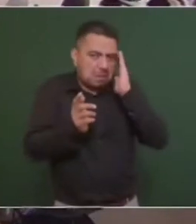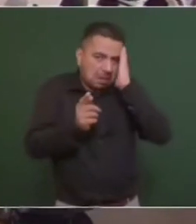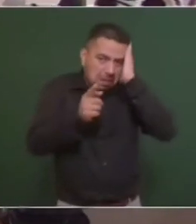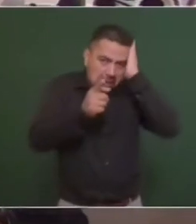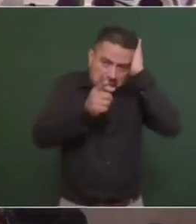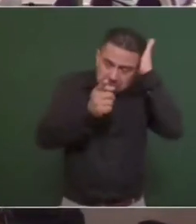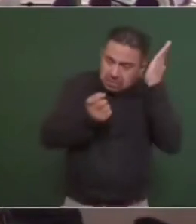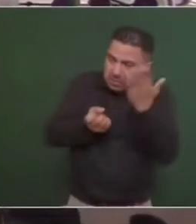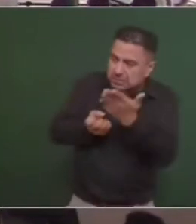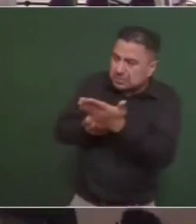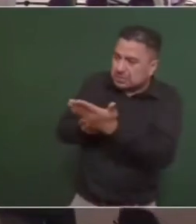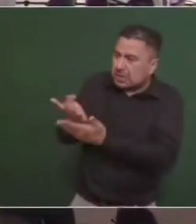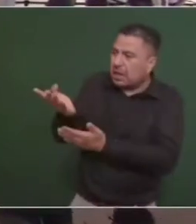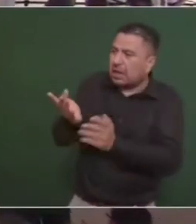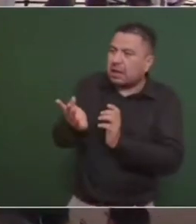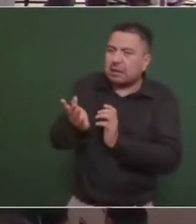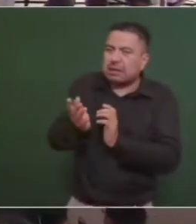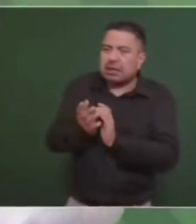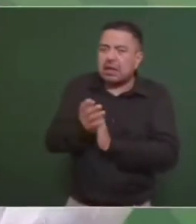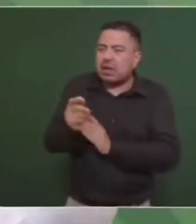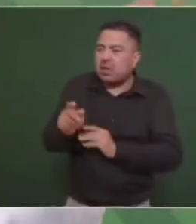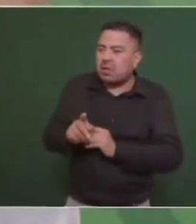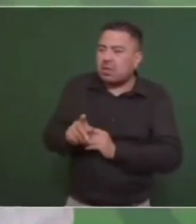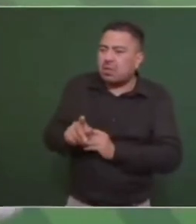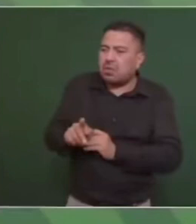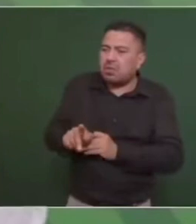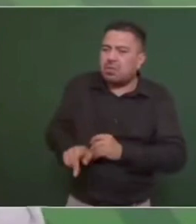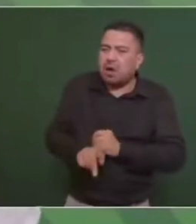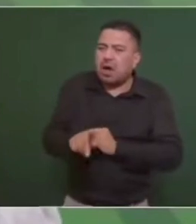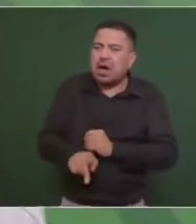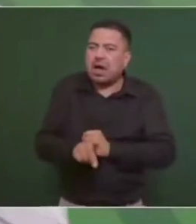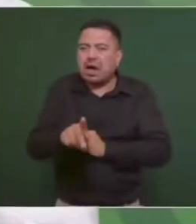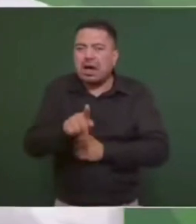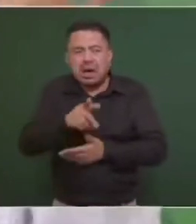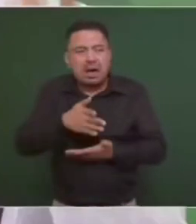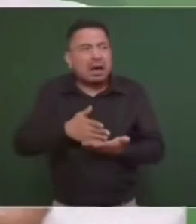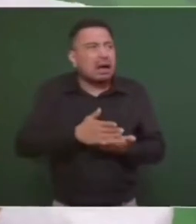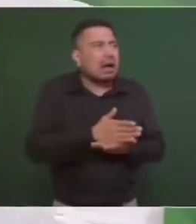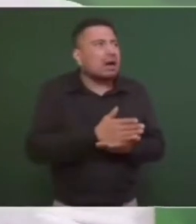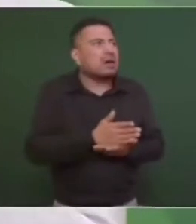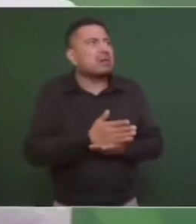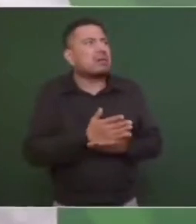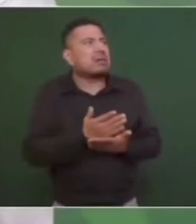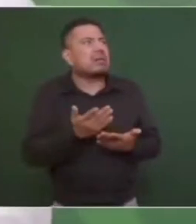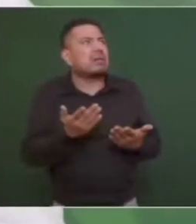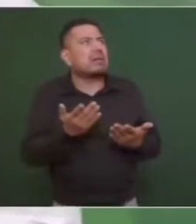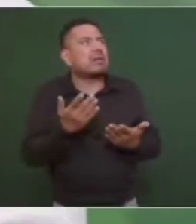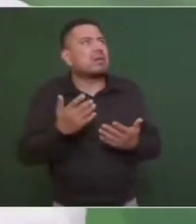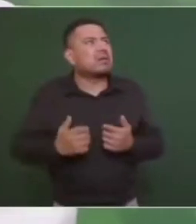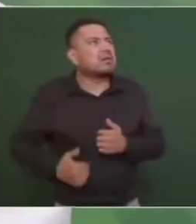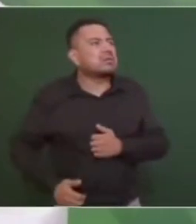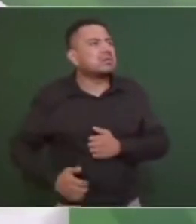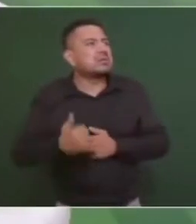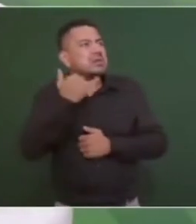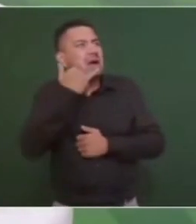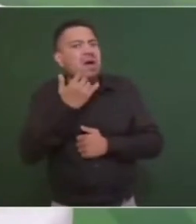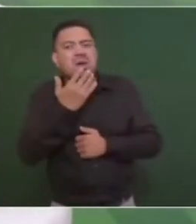Uno de un pueblo ya no hay ni siquiera telefonía